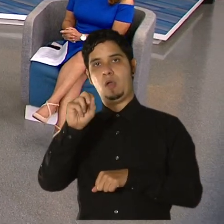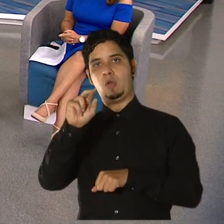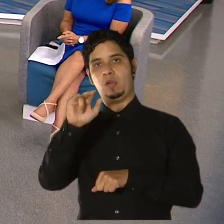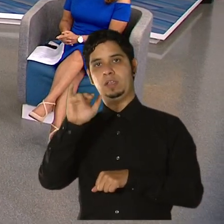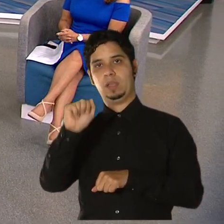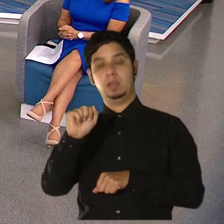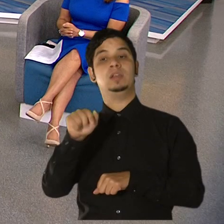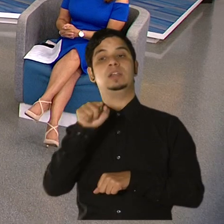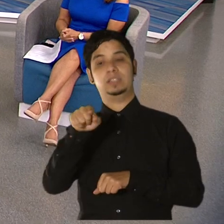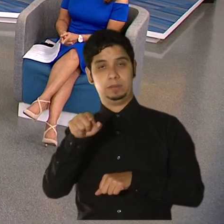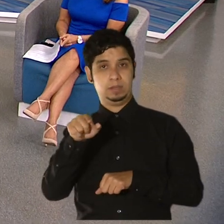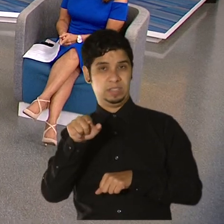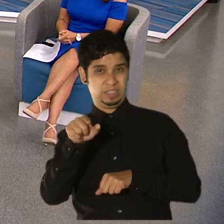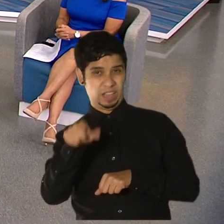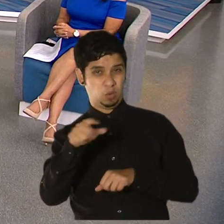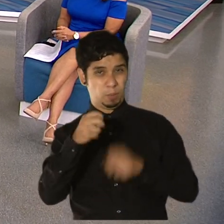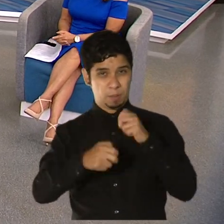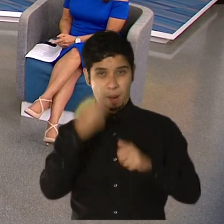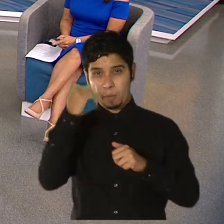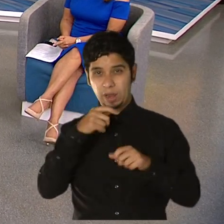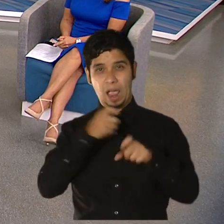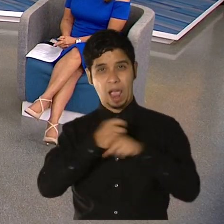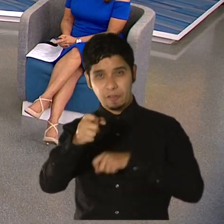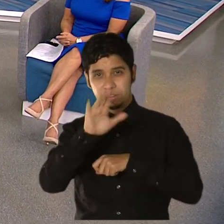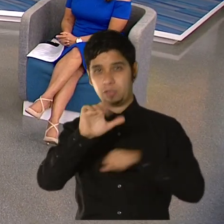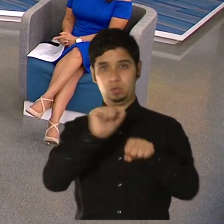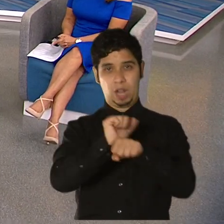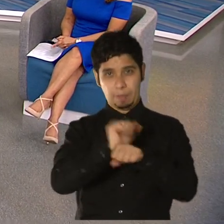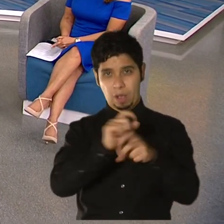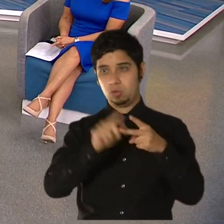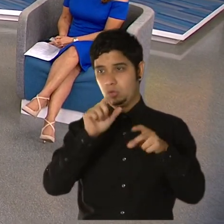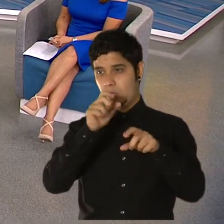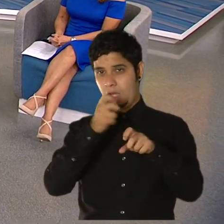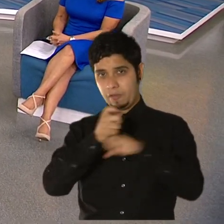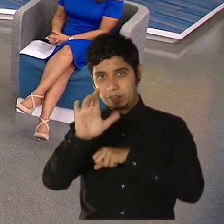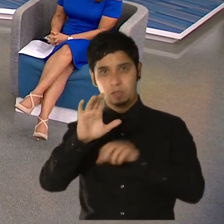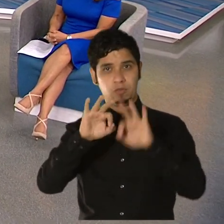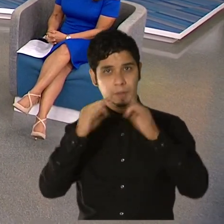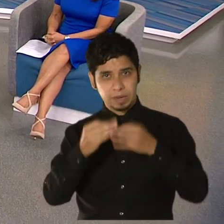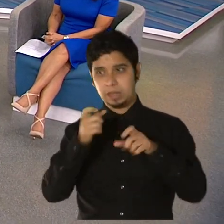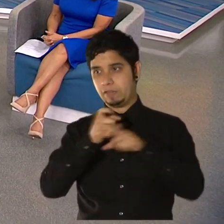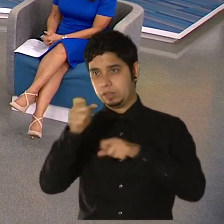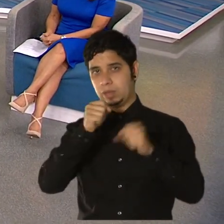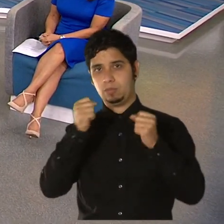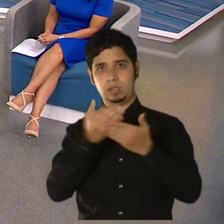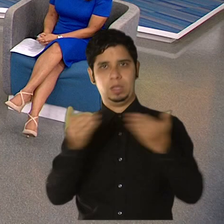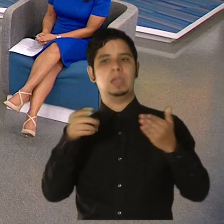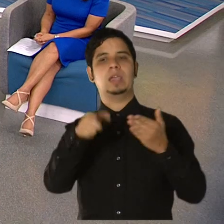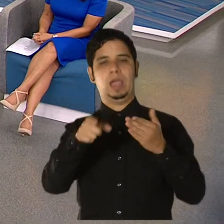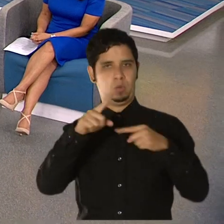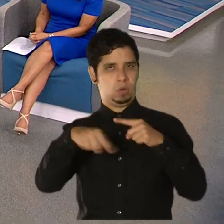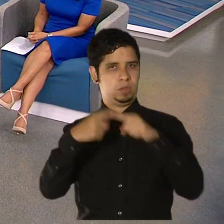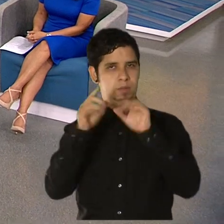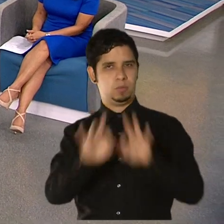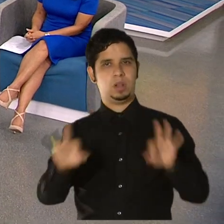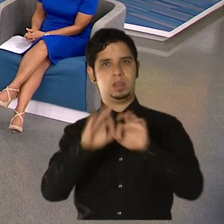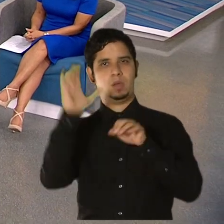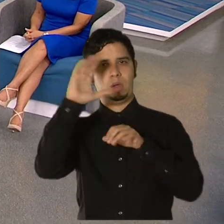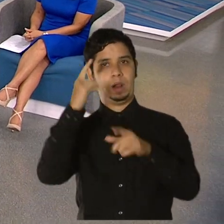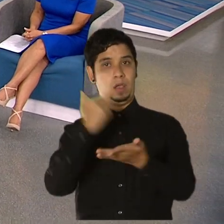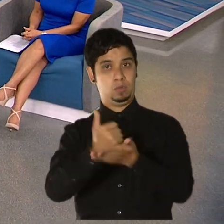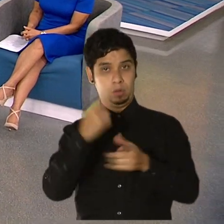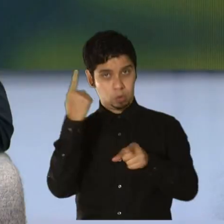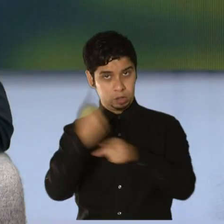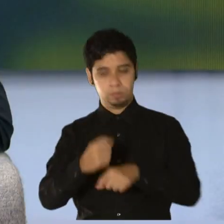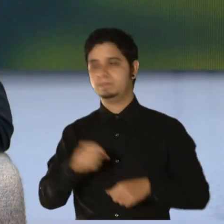la convivencia, su centro de trabajo, sus relaciones interpersonales y familiares. Y ahí es cuando hay que buscar ayuda. Es correcto. Inclusive